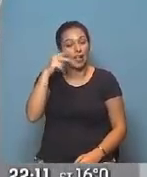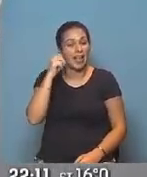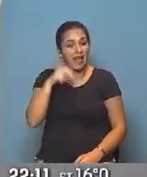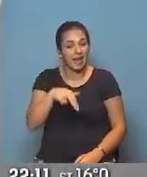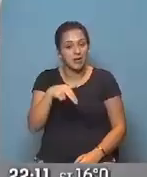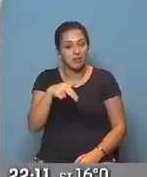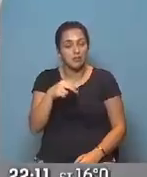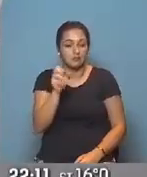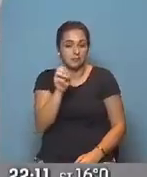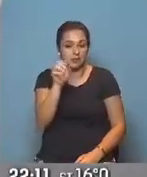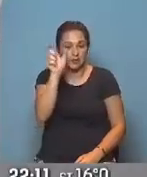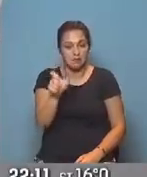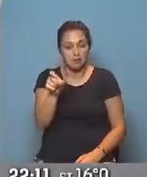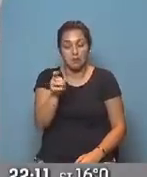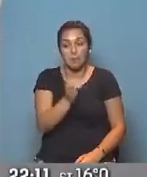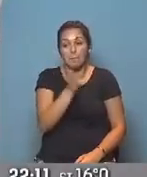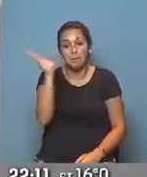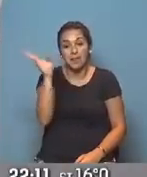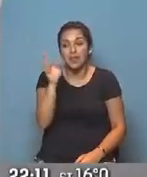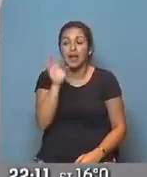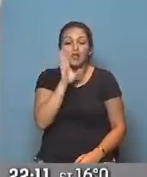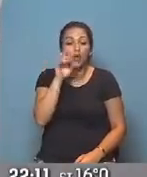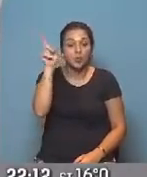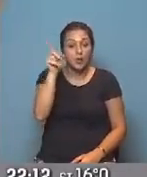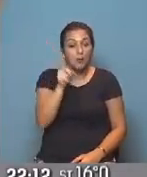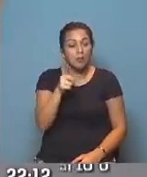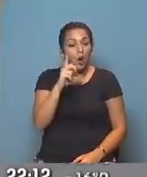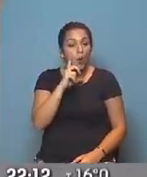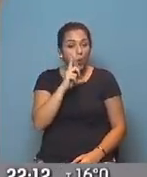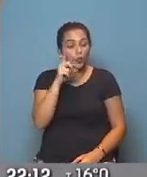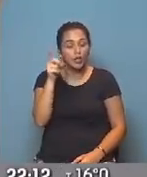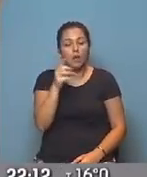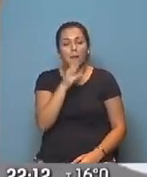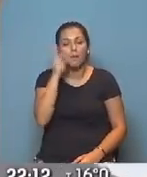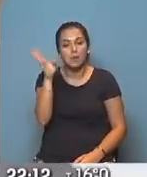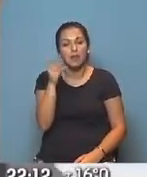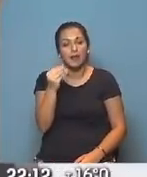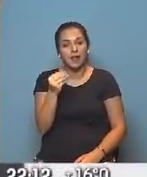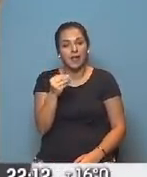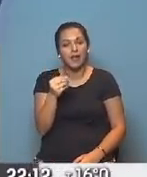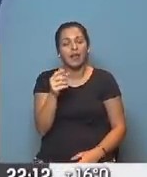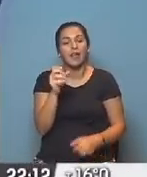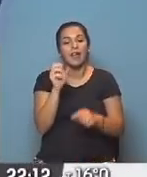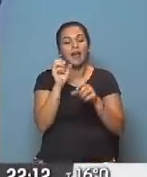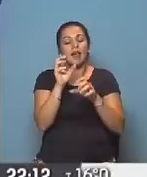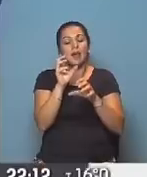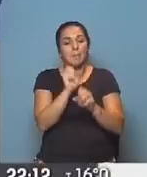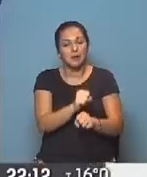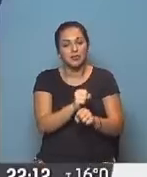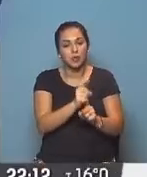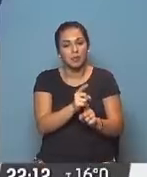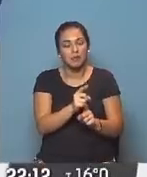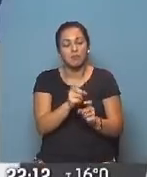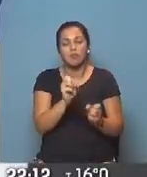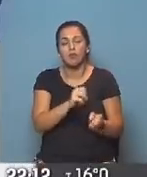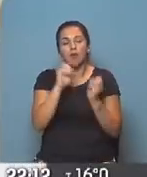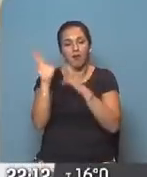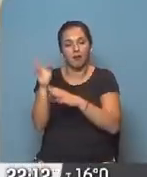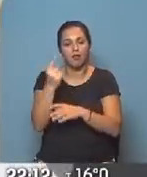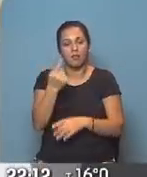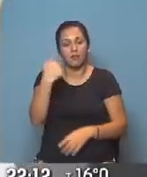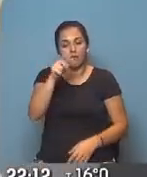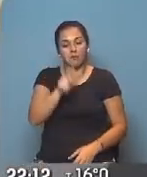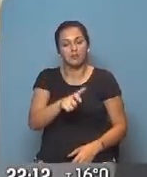Unidos, desde julio de ese año, que deporte a Fethullah Gülen. Fethullah Gülen es un clérigo musulmán que ha